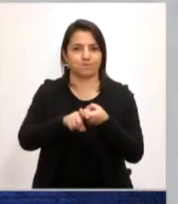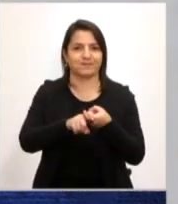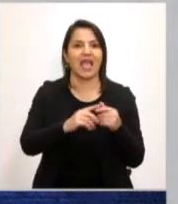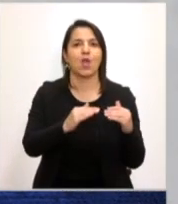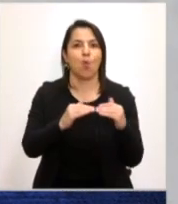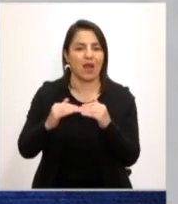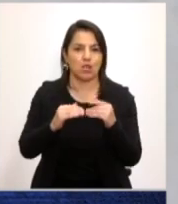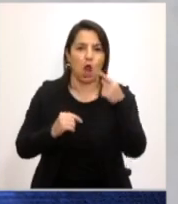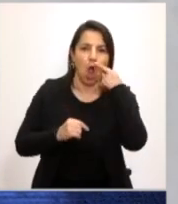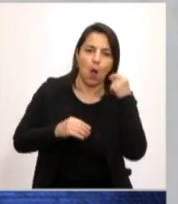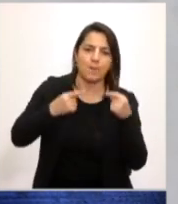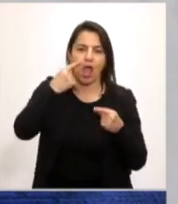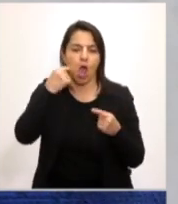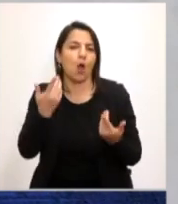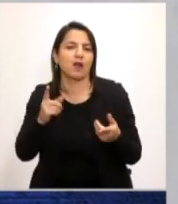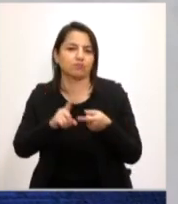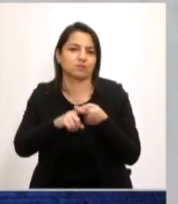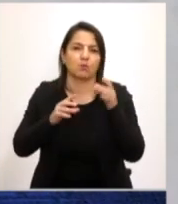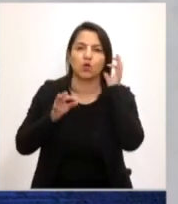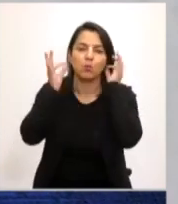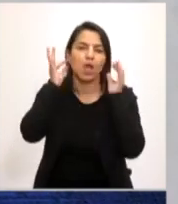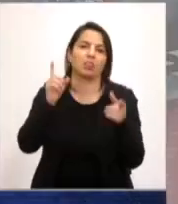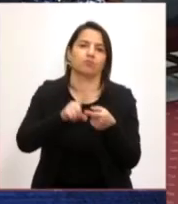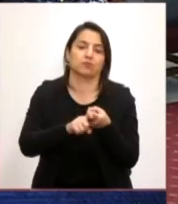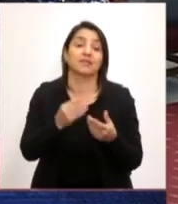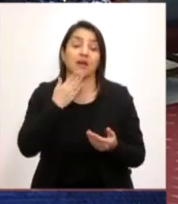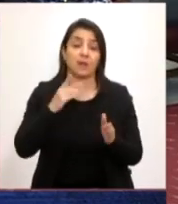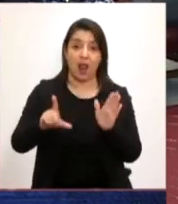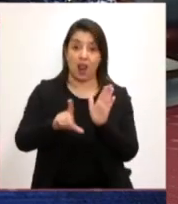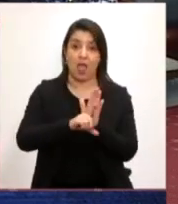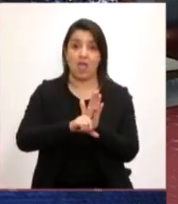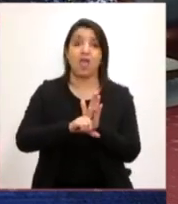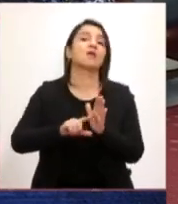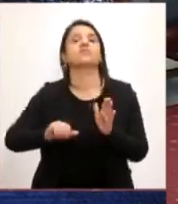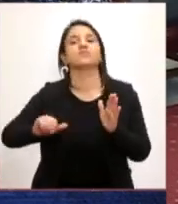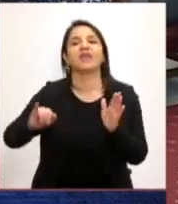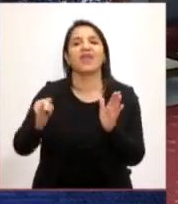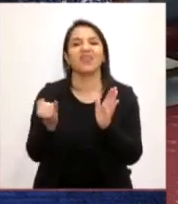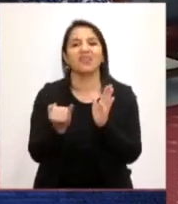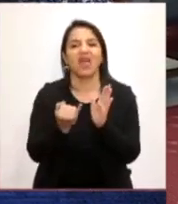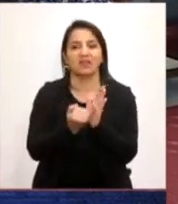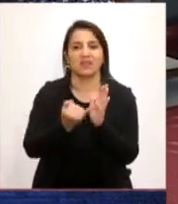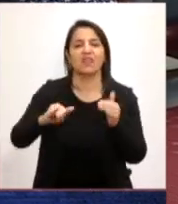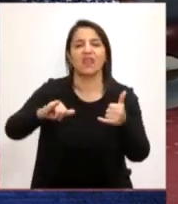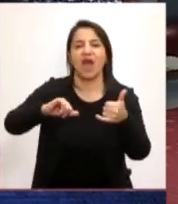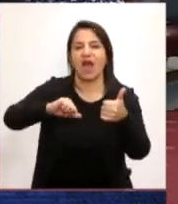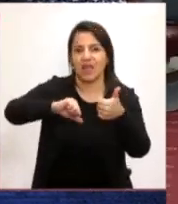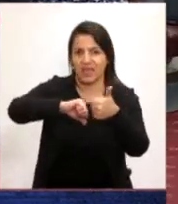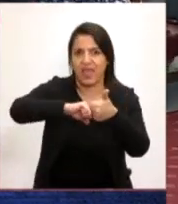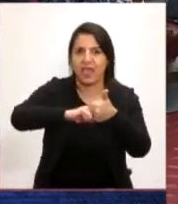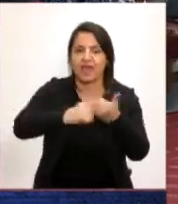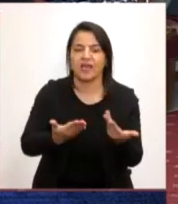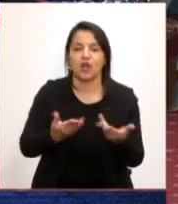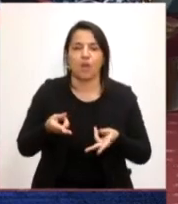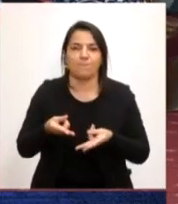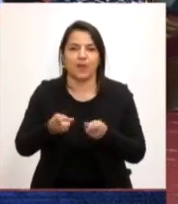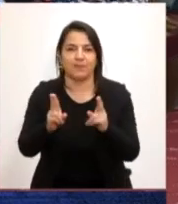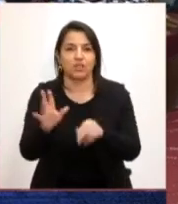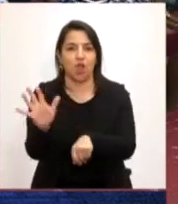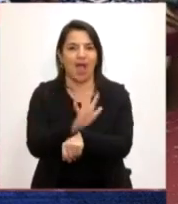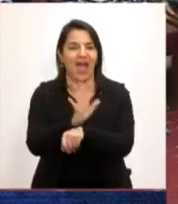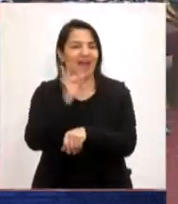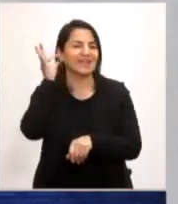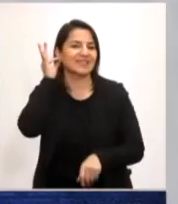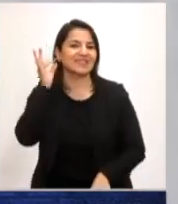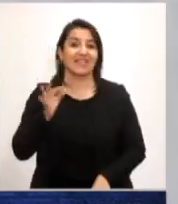O también la Ley de Identidad de Género, que le permitió a nuestra destacada actriz nacional, Daniela